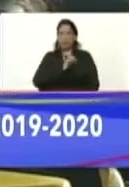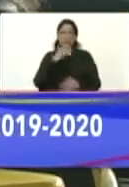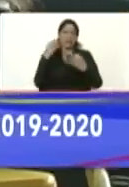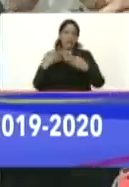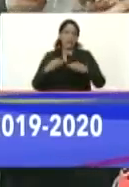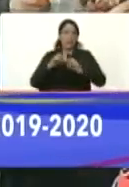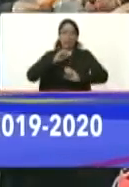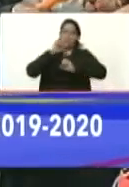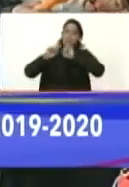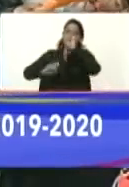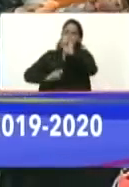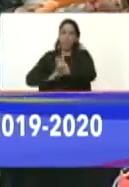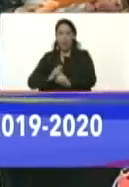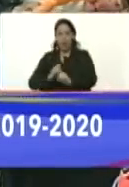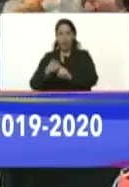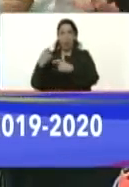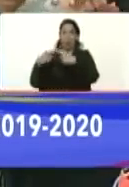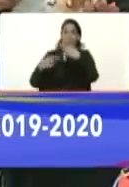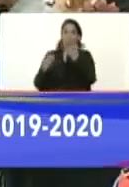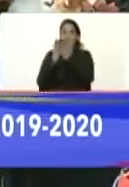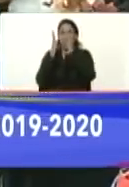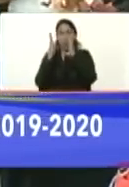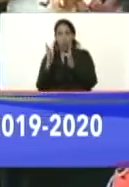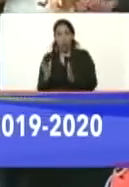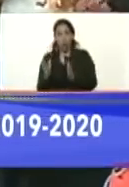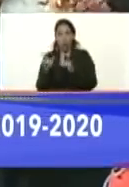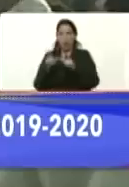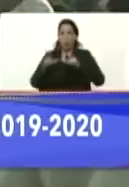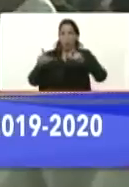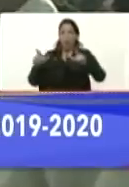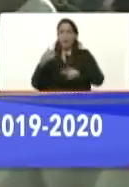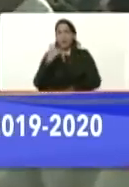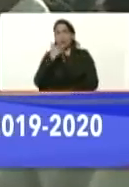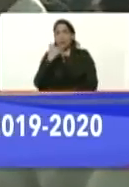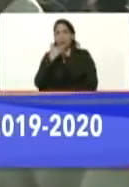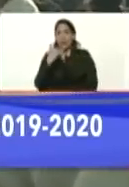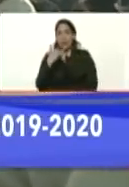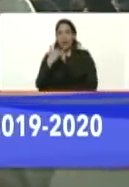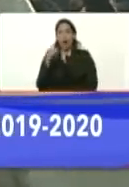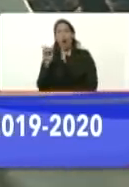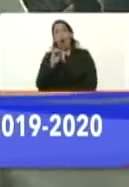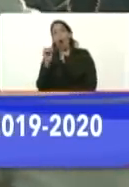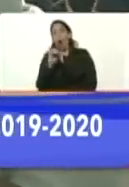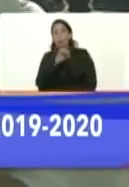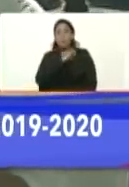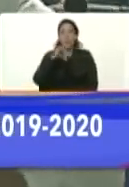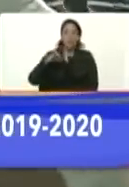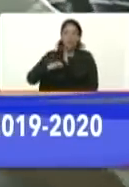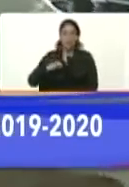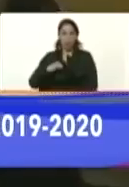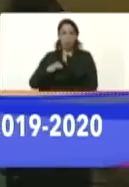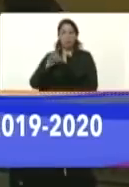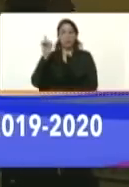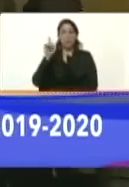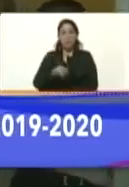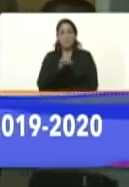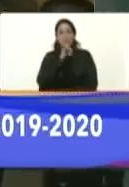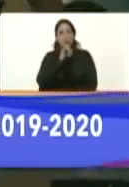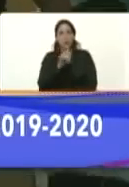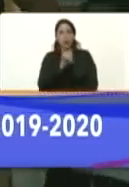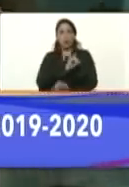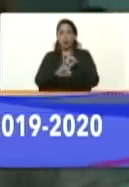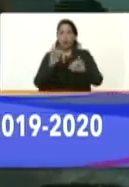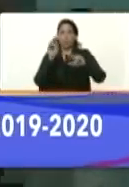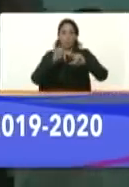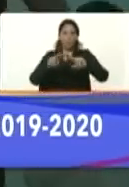envidiarle a las escuelas del sector del sector privado pero además presidente les informamos que ya los